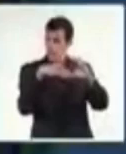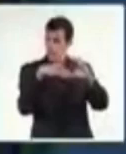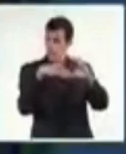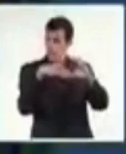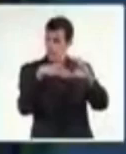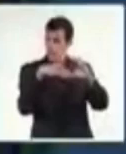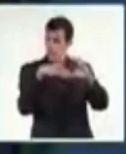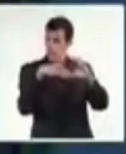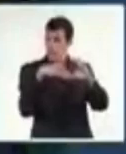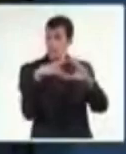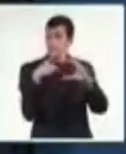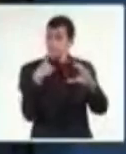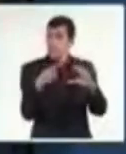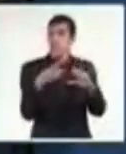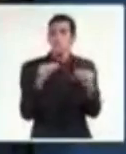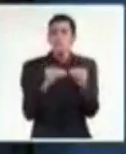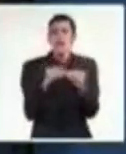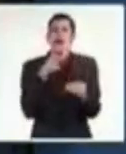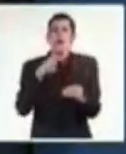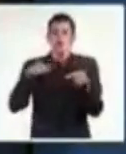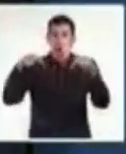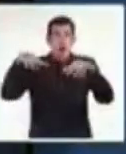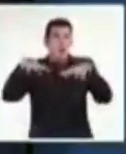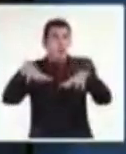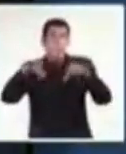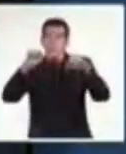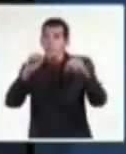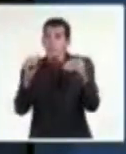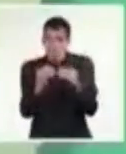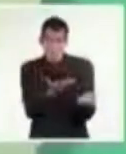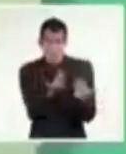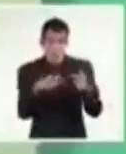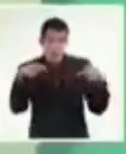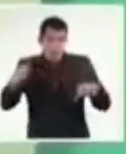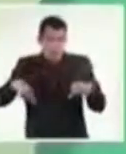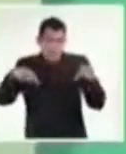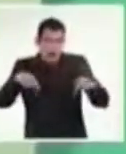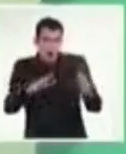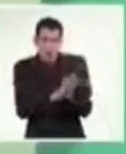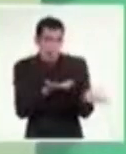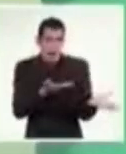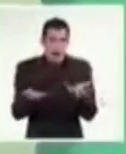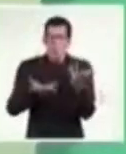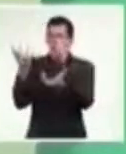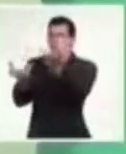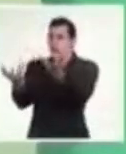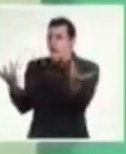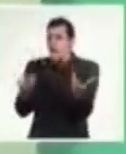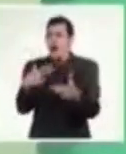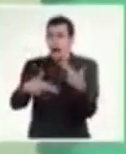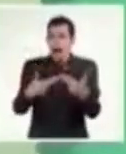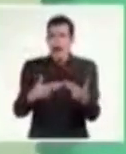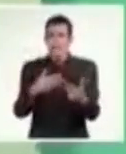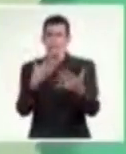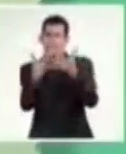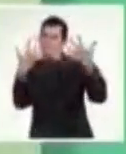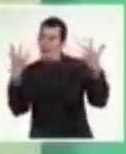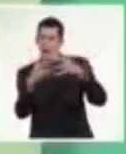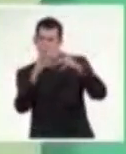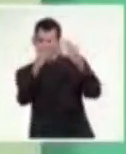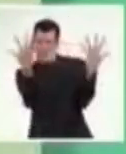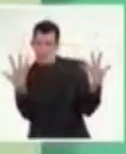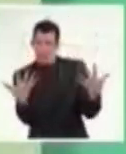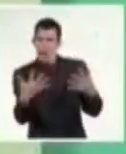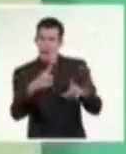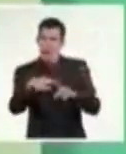tabaco! ¡Candela! En el grupo de Telegram Holguín Libertad, siguiendo las orientaciones de Ultrac, se realizaron llamados